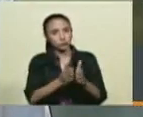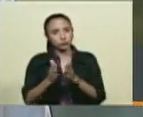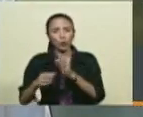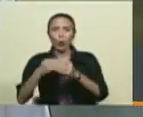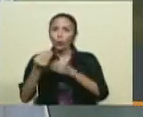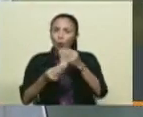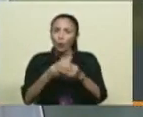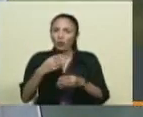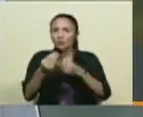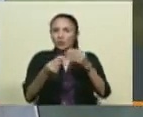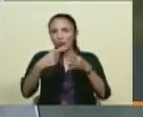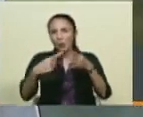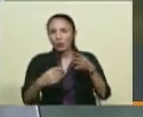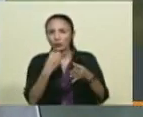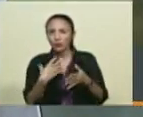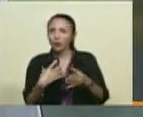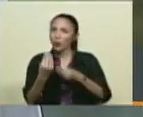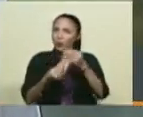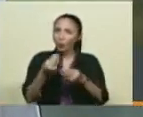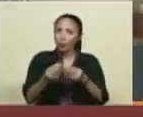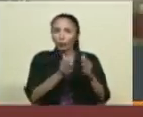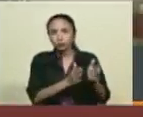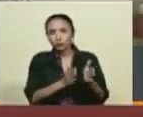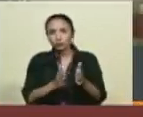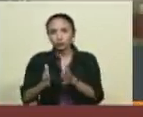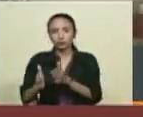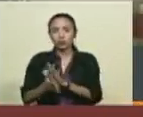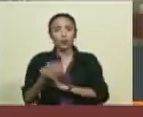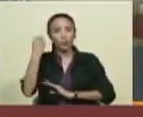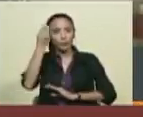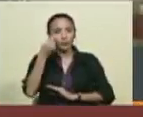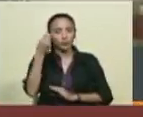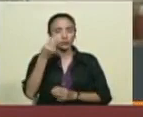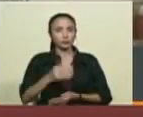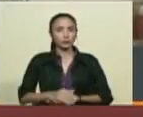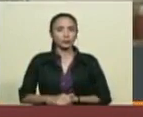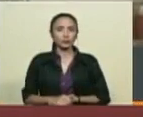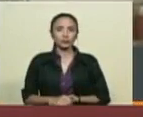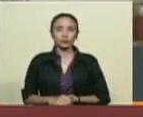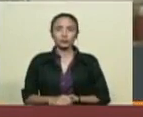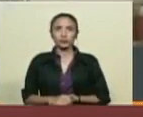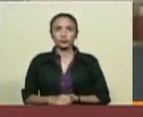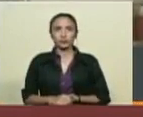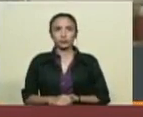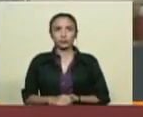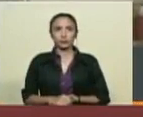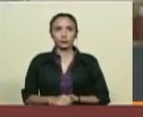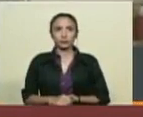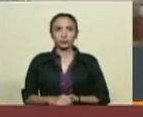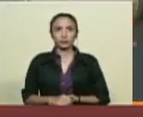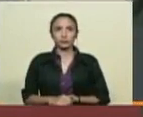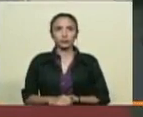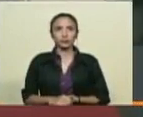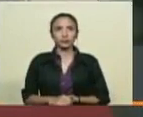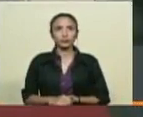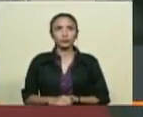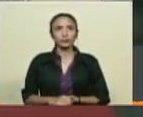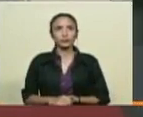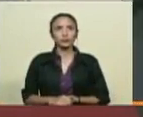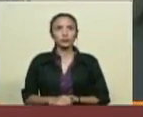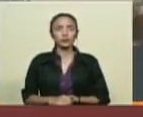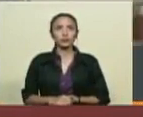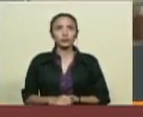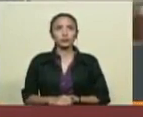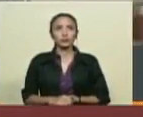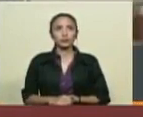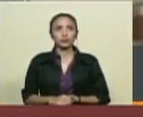se hizo realidad. Mr. President, you pioneered and led the way in our efforts to